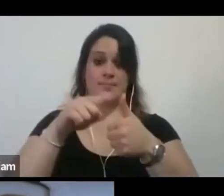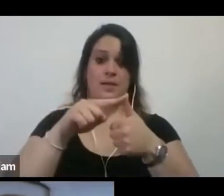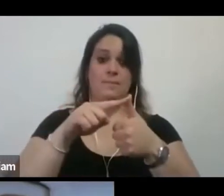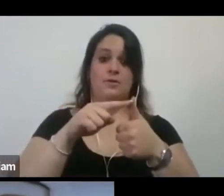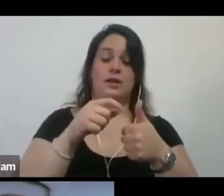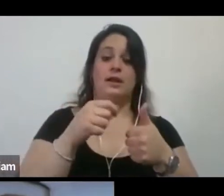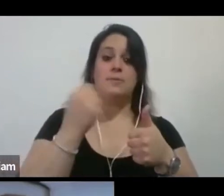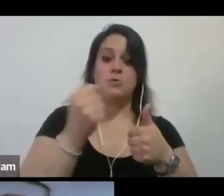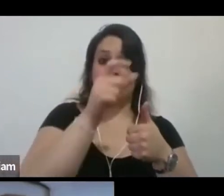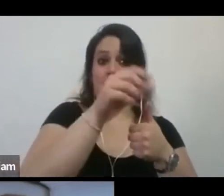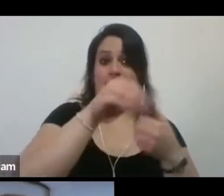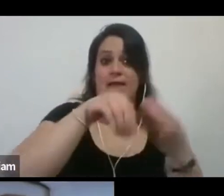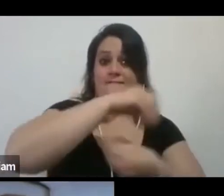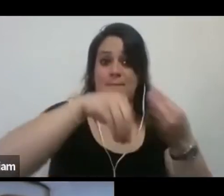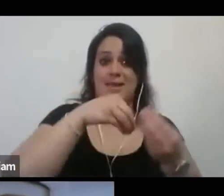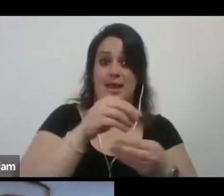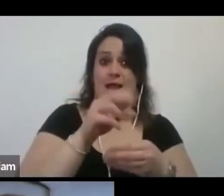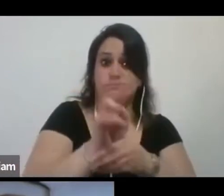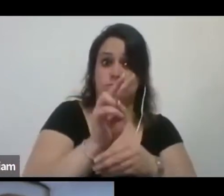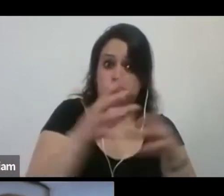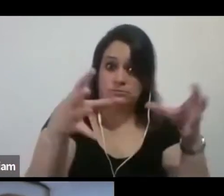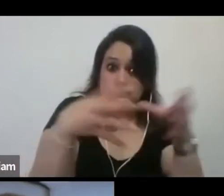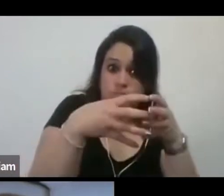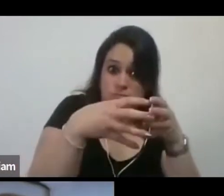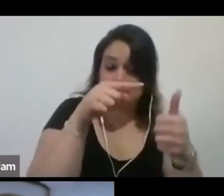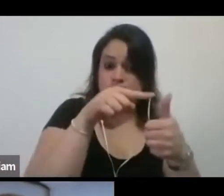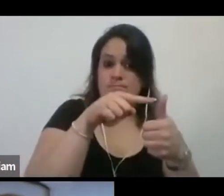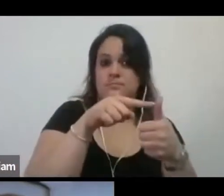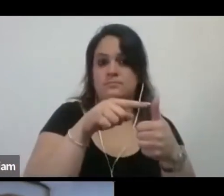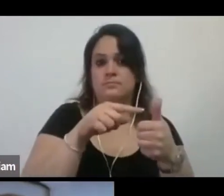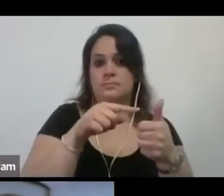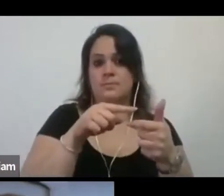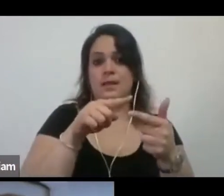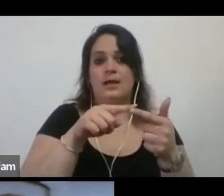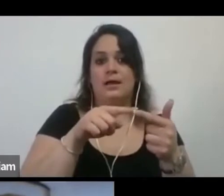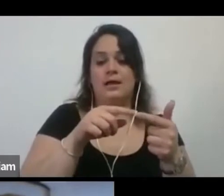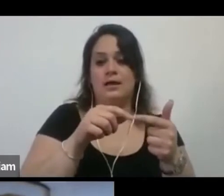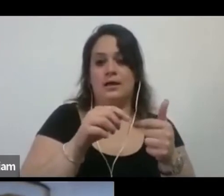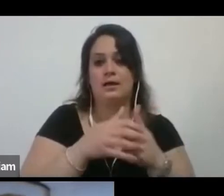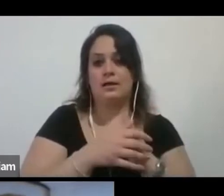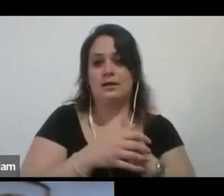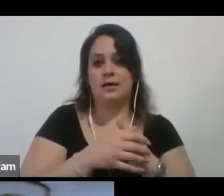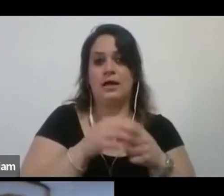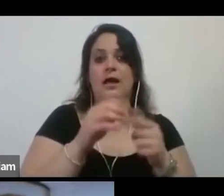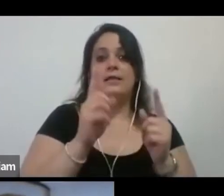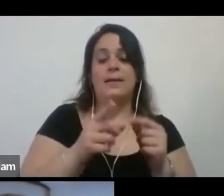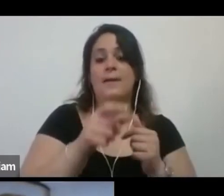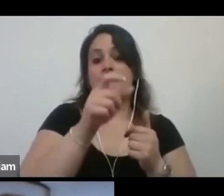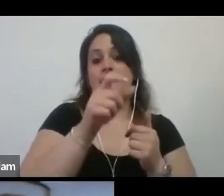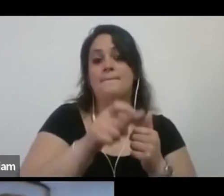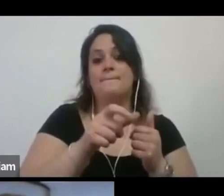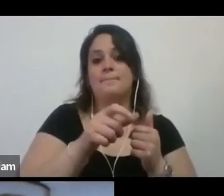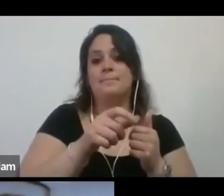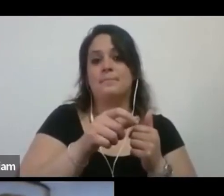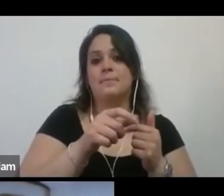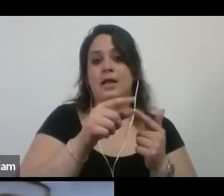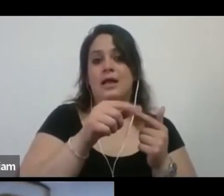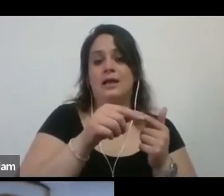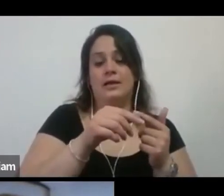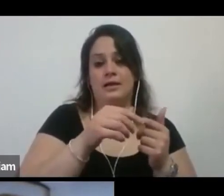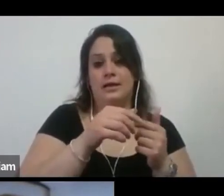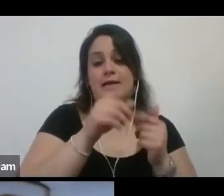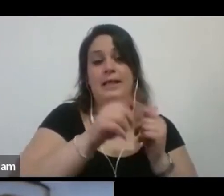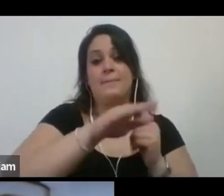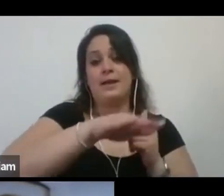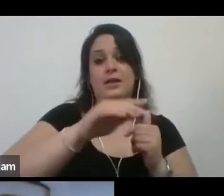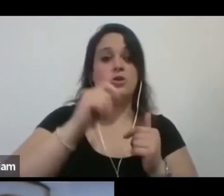familiar de niños de 45 años de edad a 12 años, y no solamente